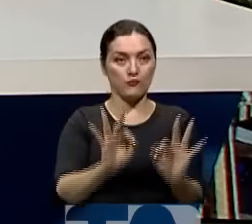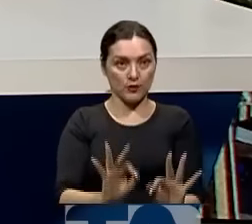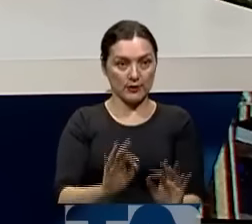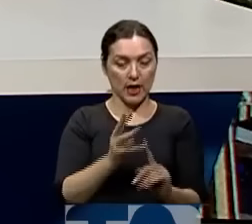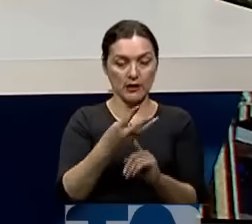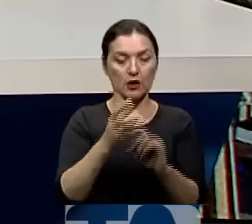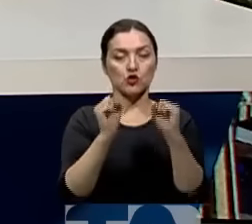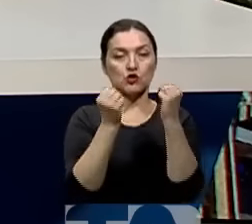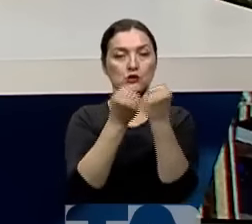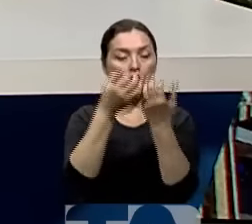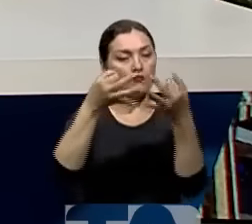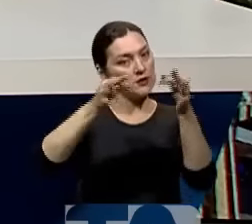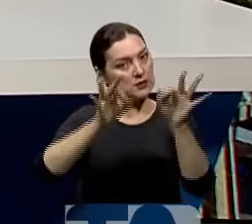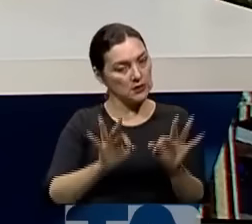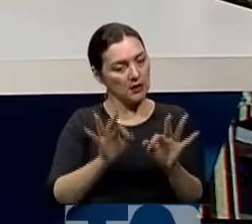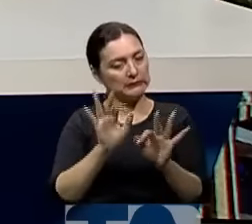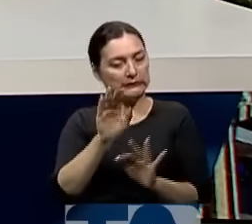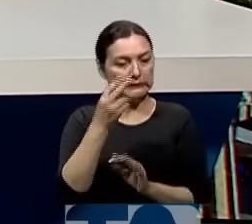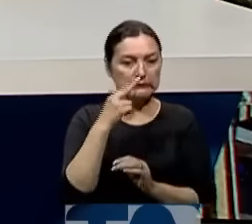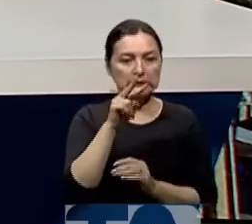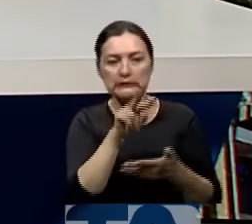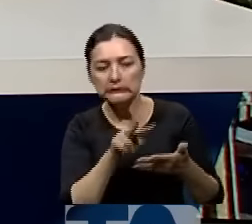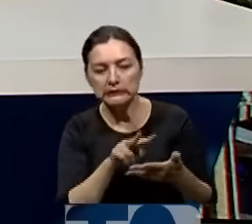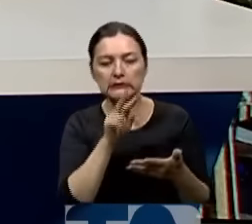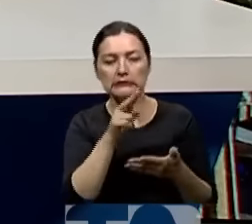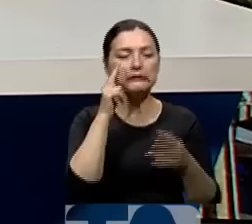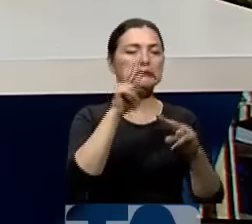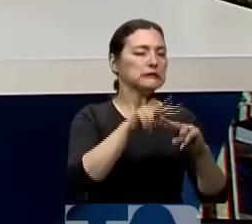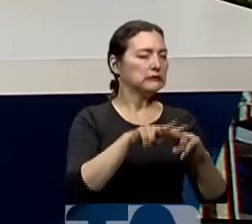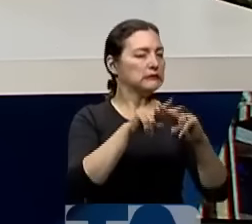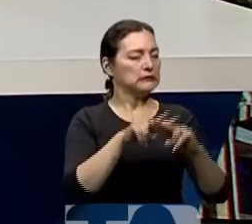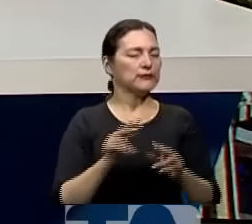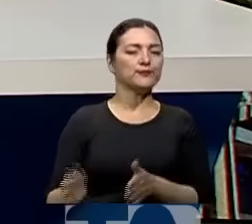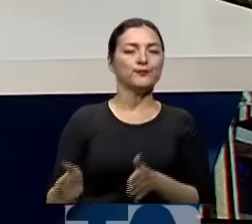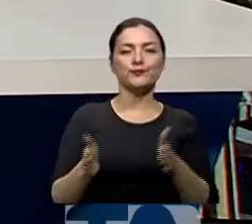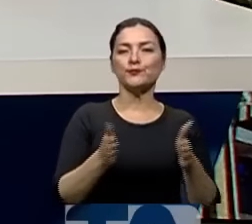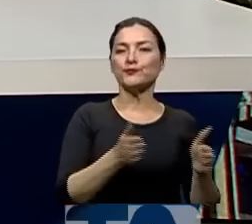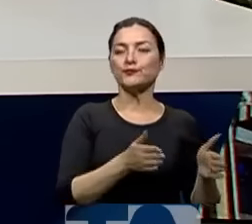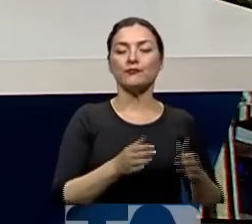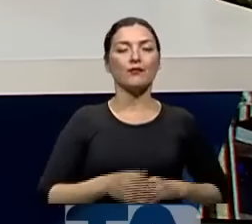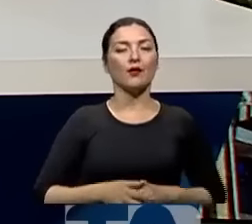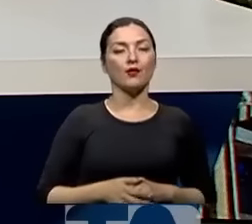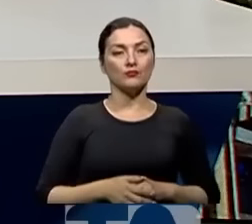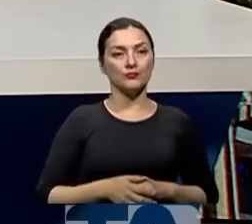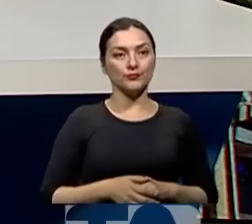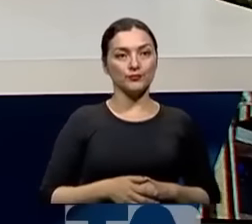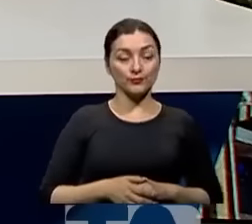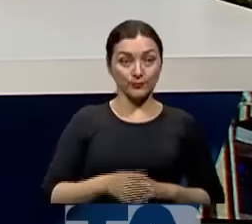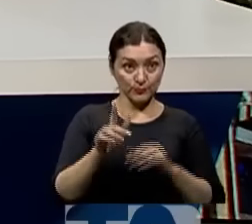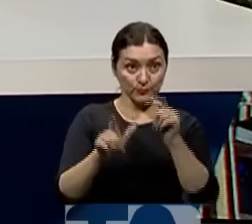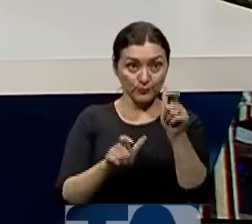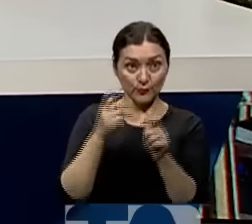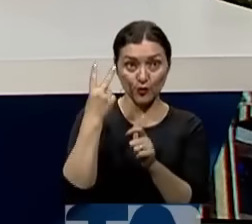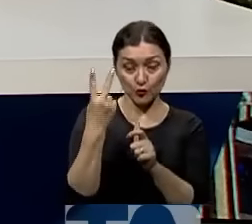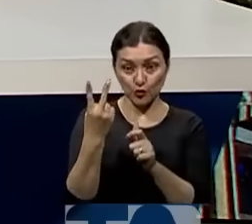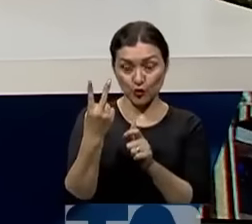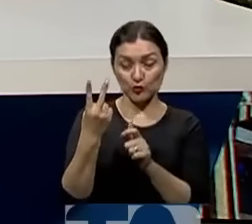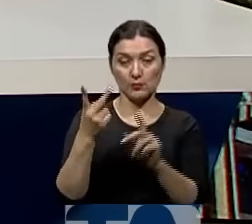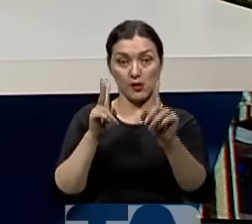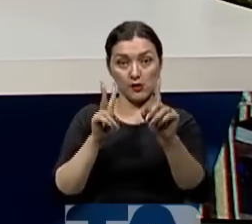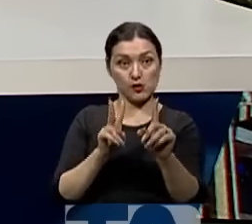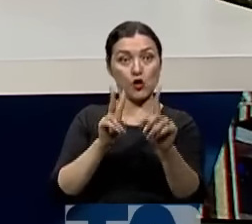fuentes oficiales por cualquier cosa. Bueno, y vamos a seguir y cambiamos de tema y les contamos que dos personas que intentaron asaltar a